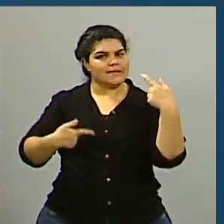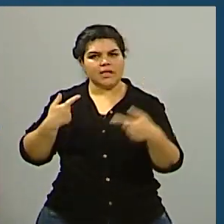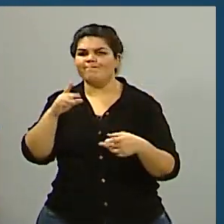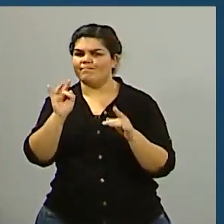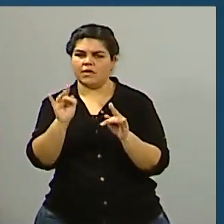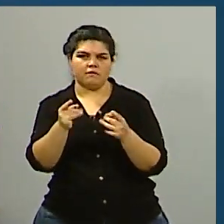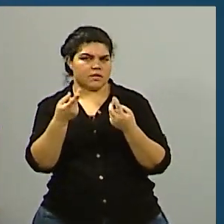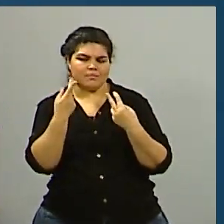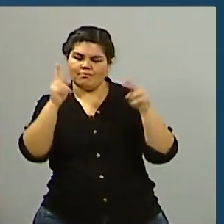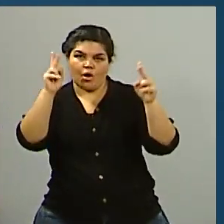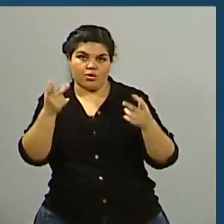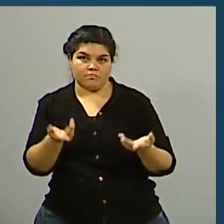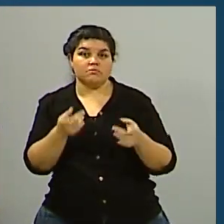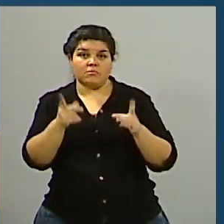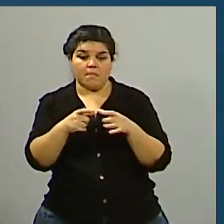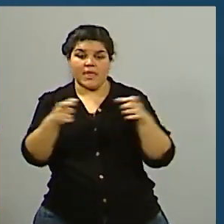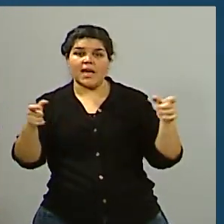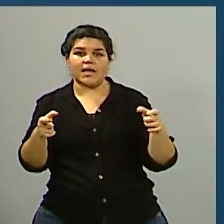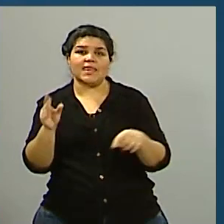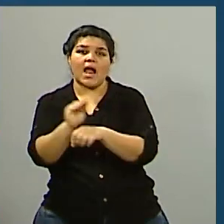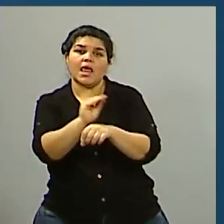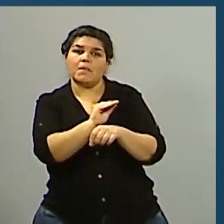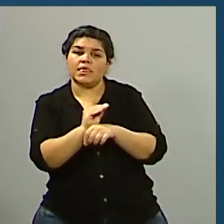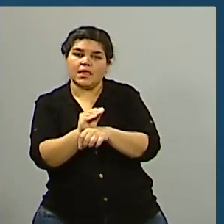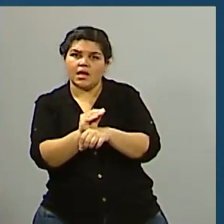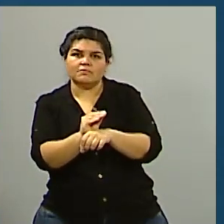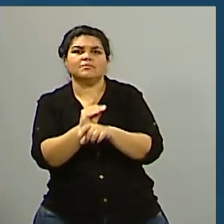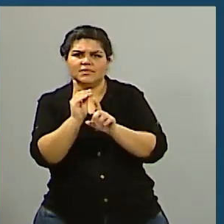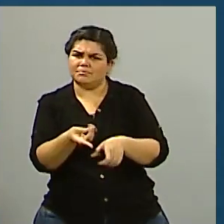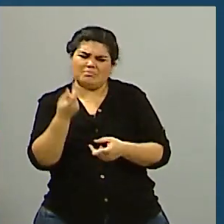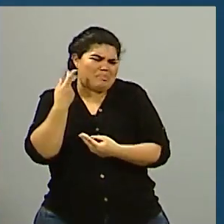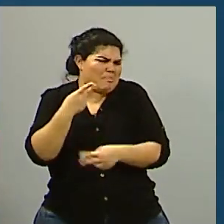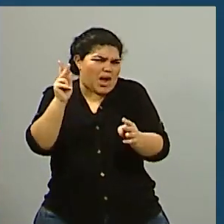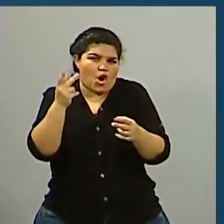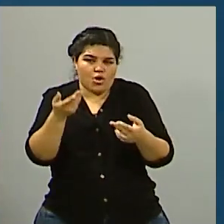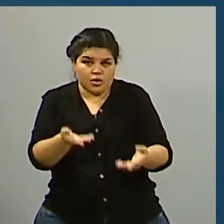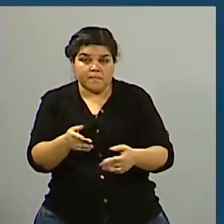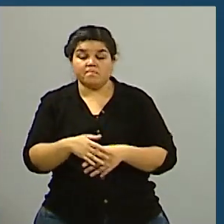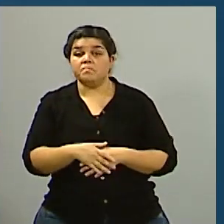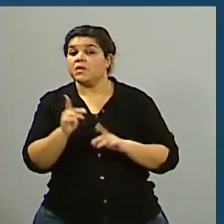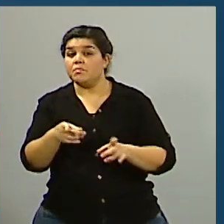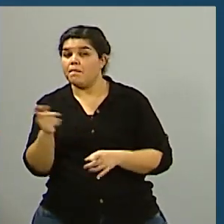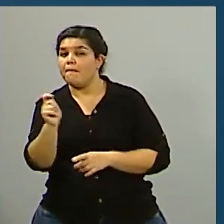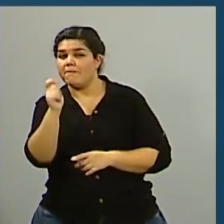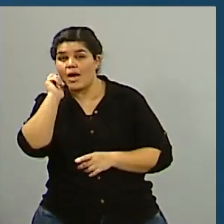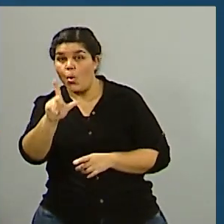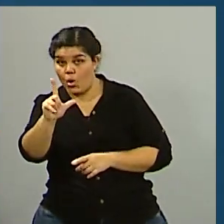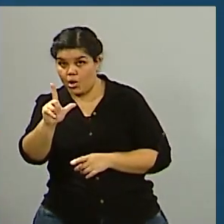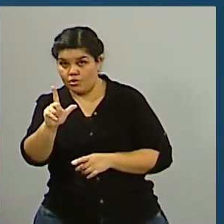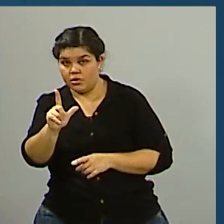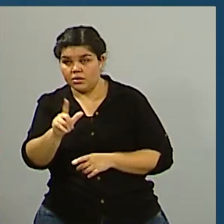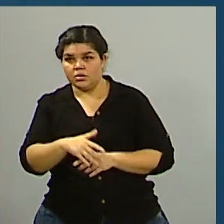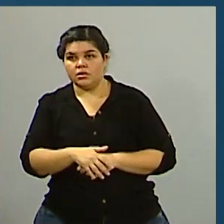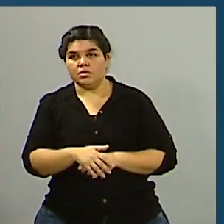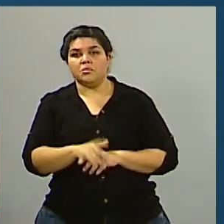con lo de la tarjeta alimentaria. Y tengamos presente que en el mes de julio se calcula que un trabajador que recibía de